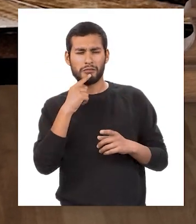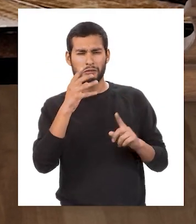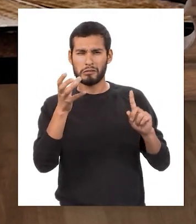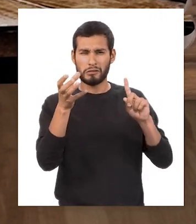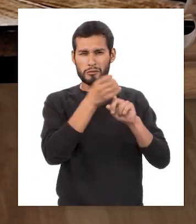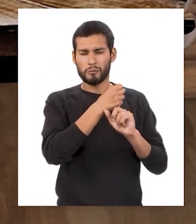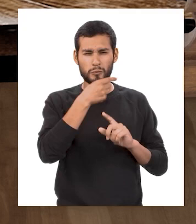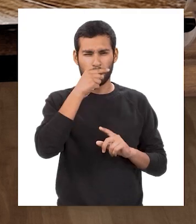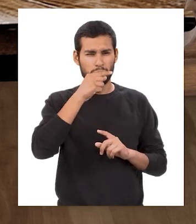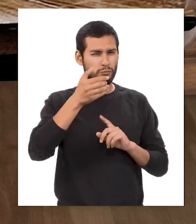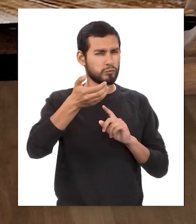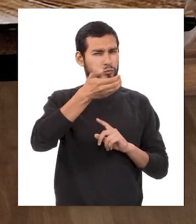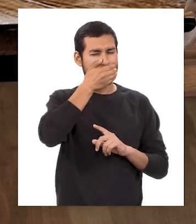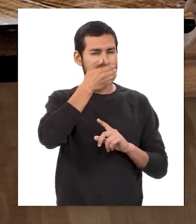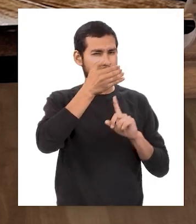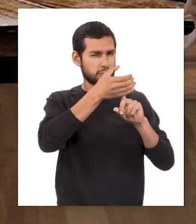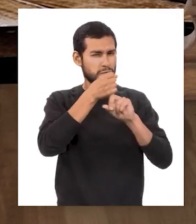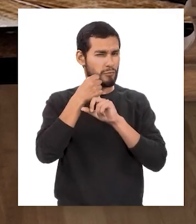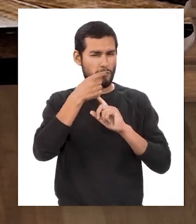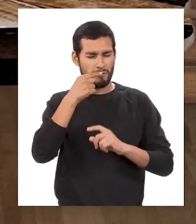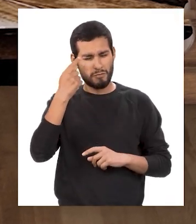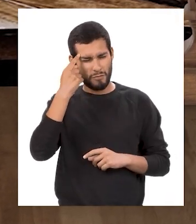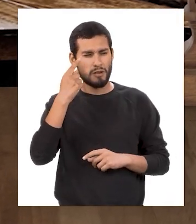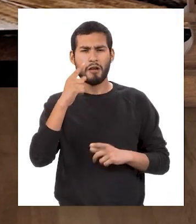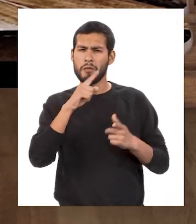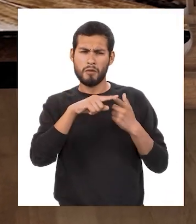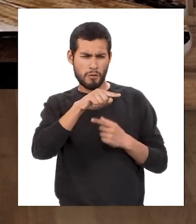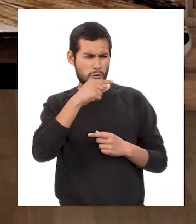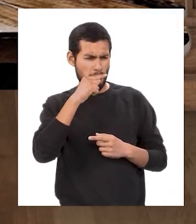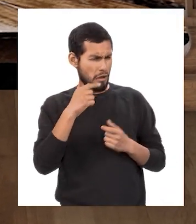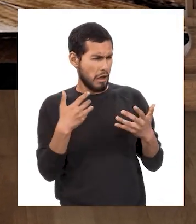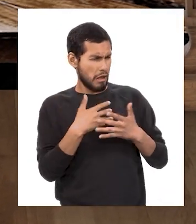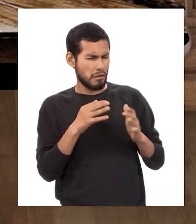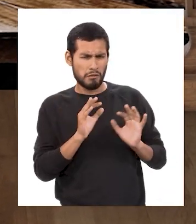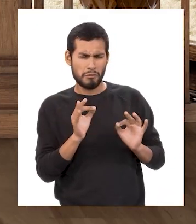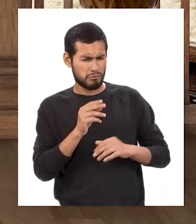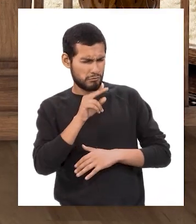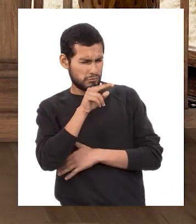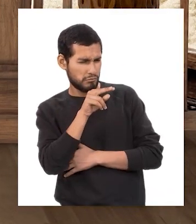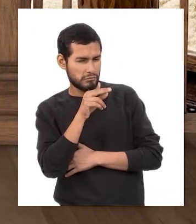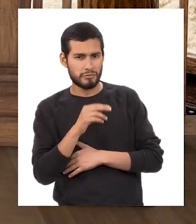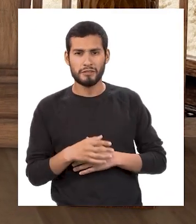secuestro. Un rapto. Pero la mujer no parece asustada.